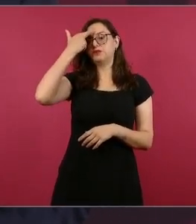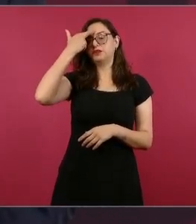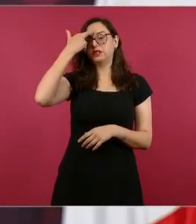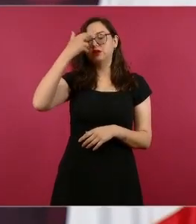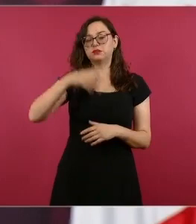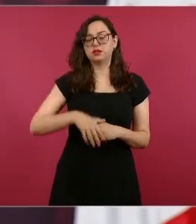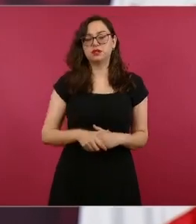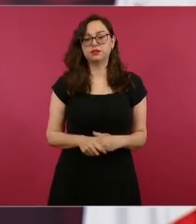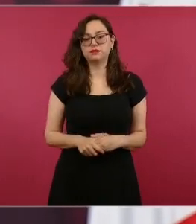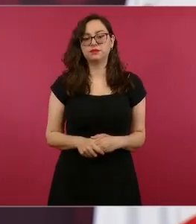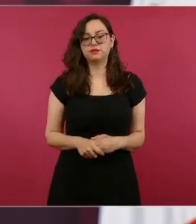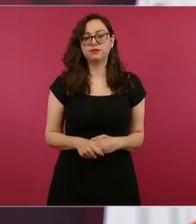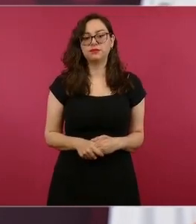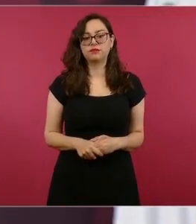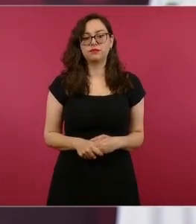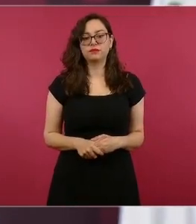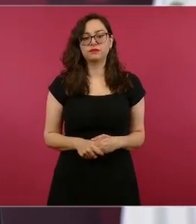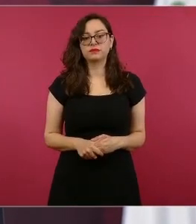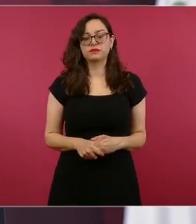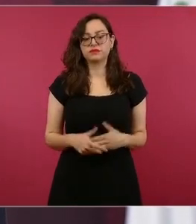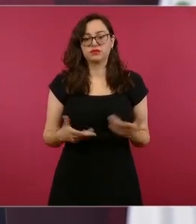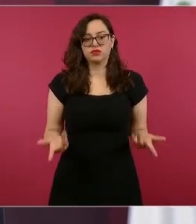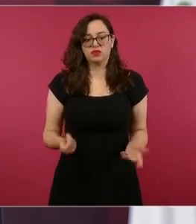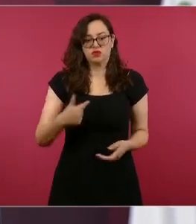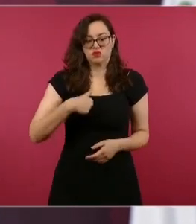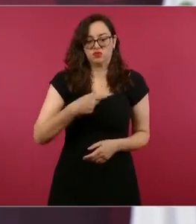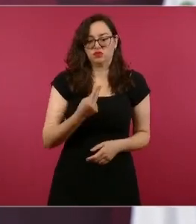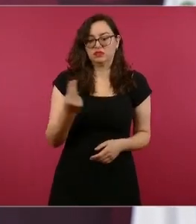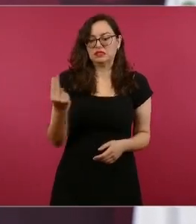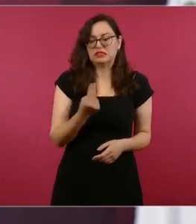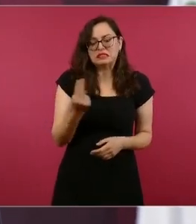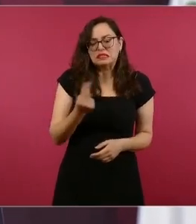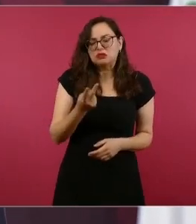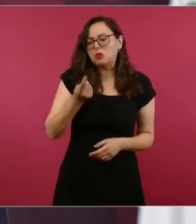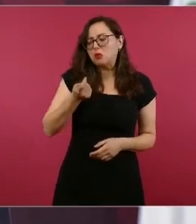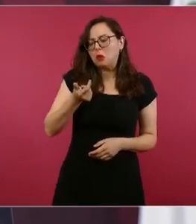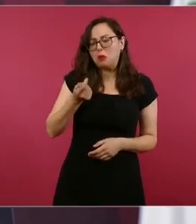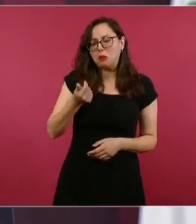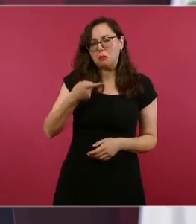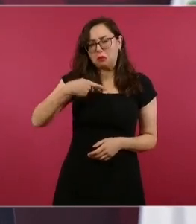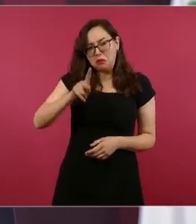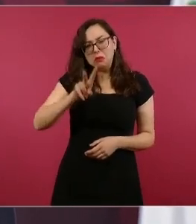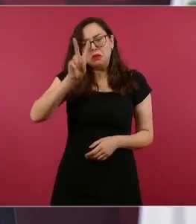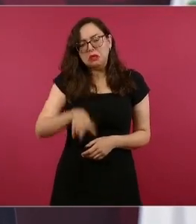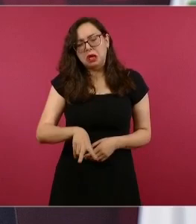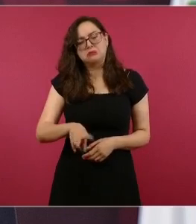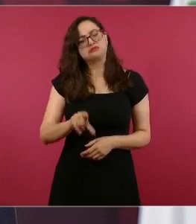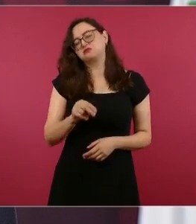Necesito poco y lo poco que necesito lo necesito poco.